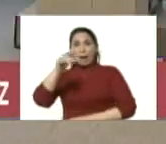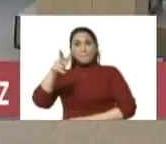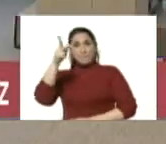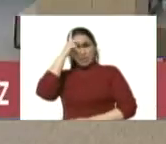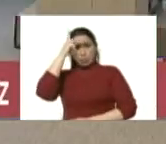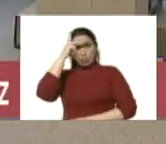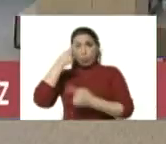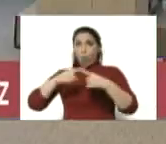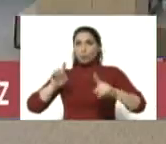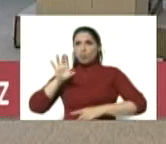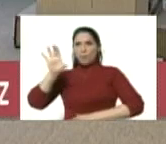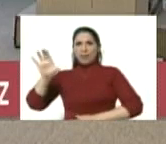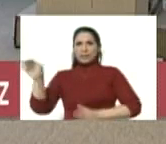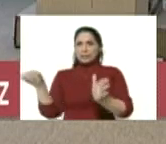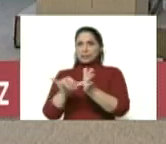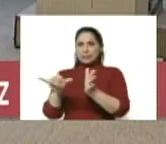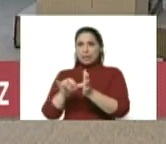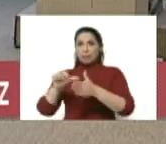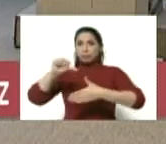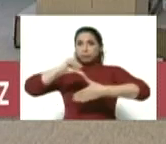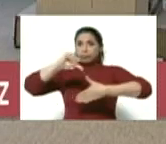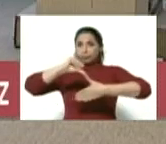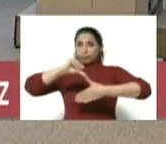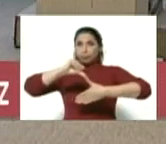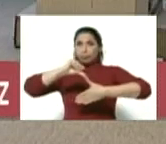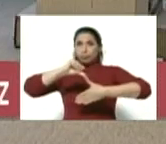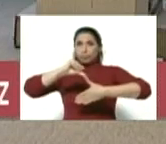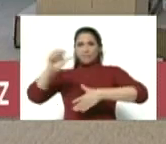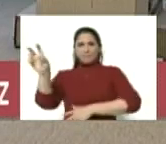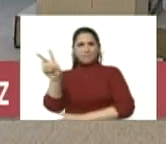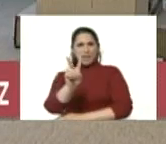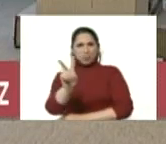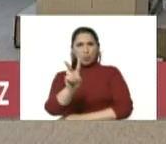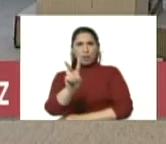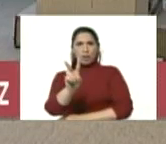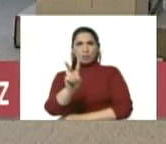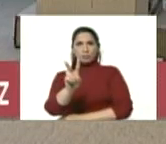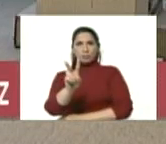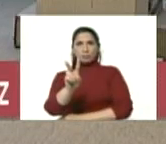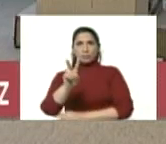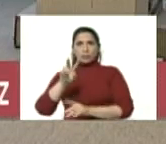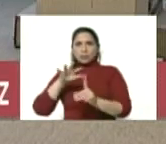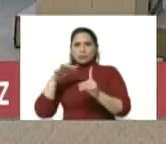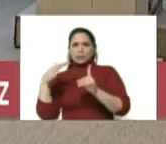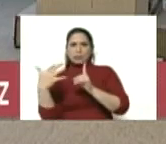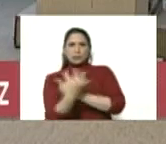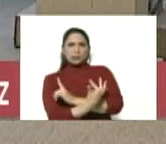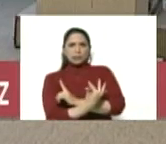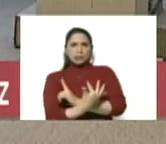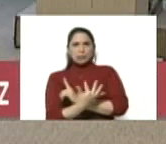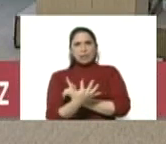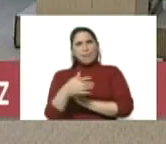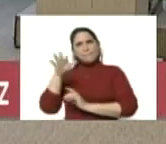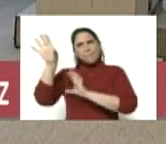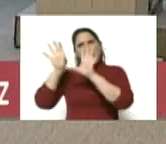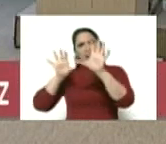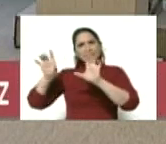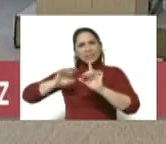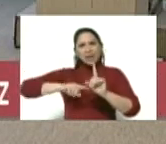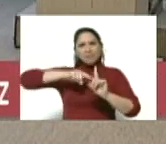de nuestro continente suramericano. Venezuela está rodeada de países con